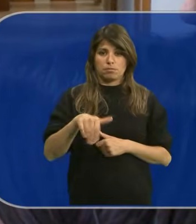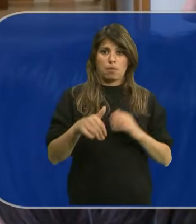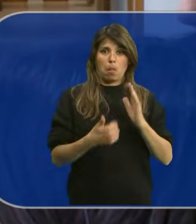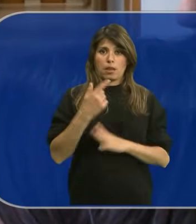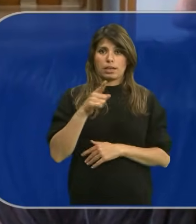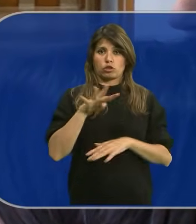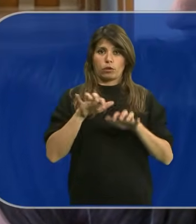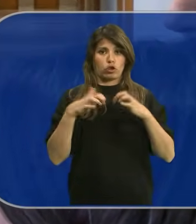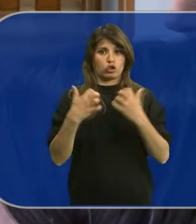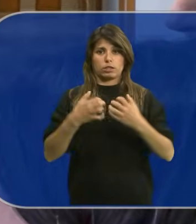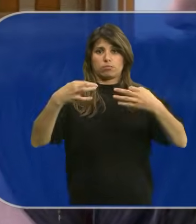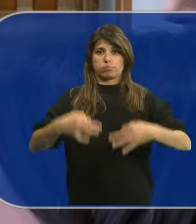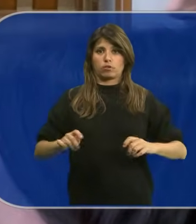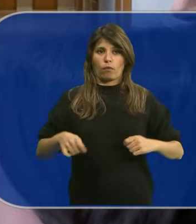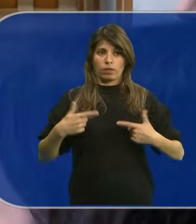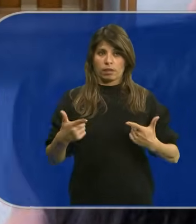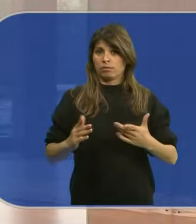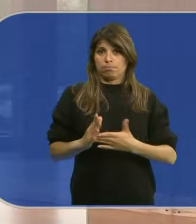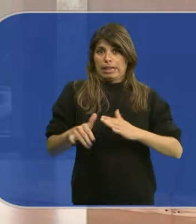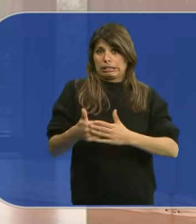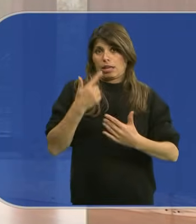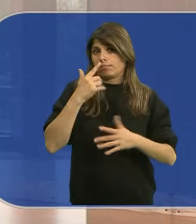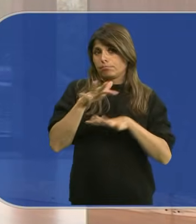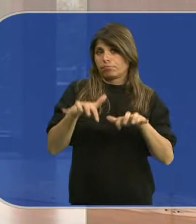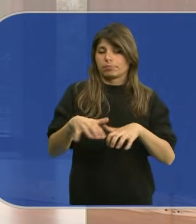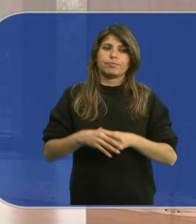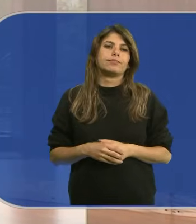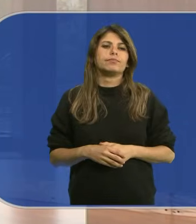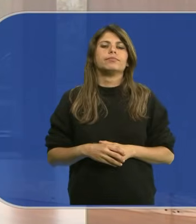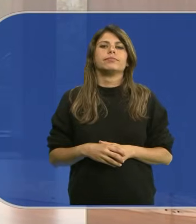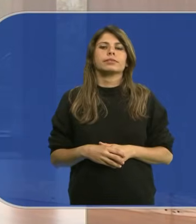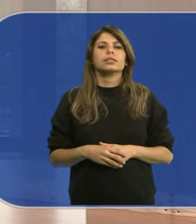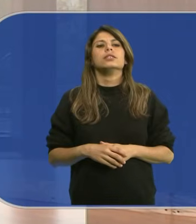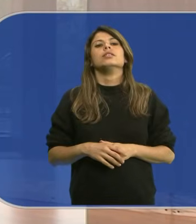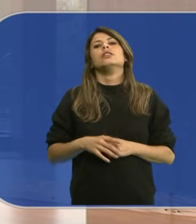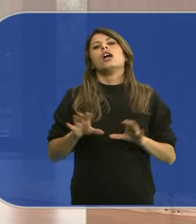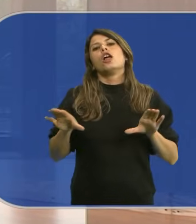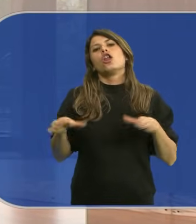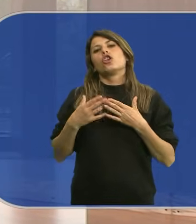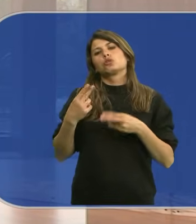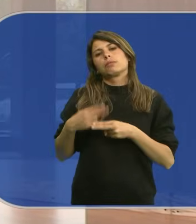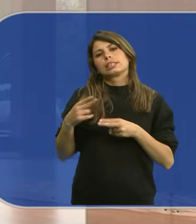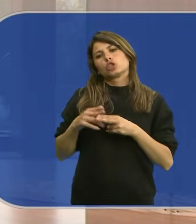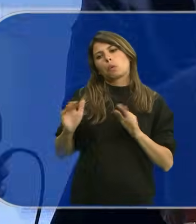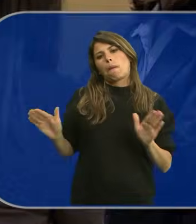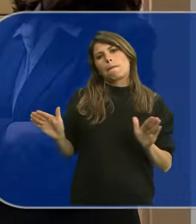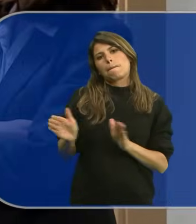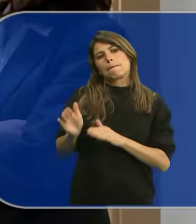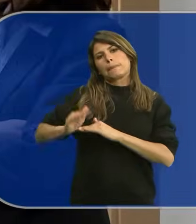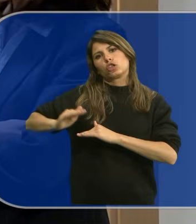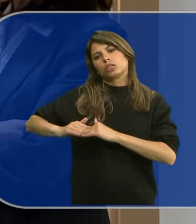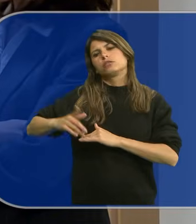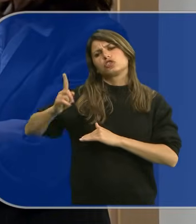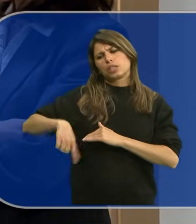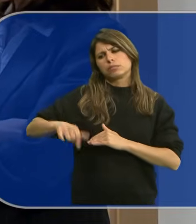Cortes y ya se verá ahí. Y mientras tanto, los partidos minoritarios también están jugando sus cartas